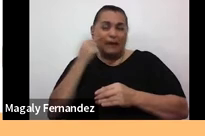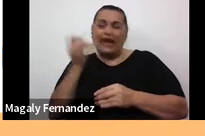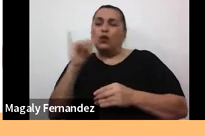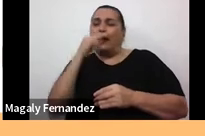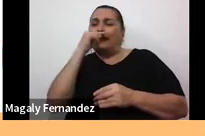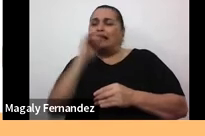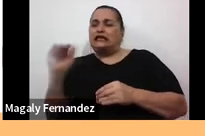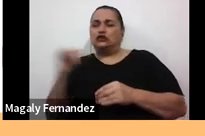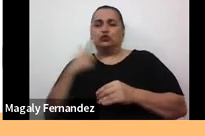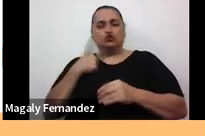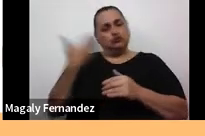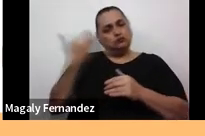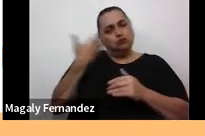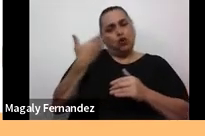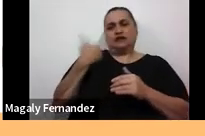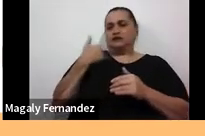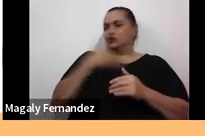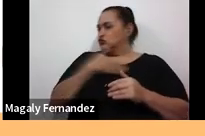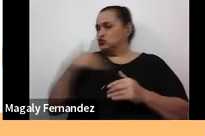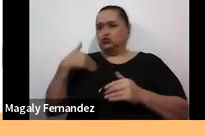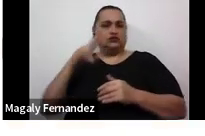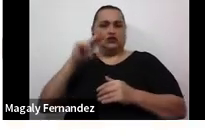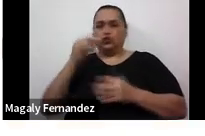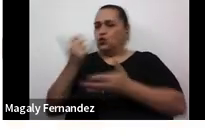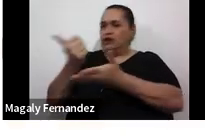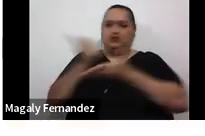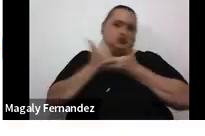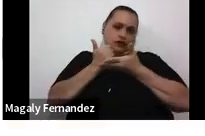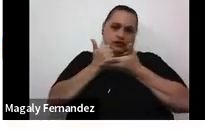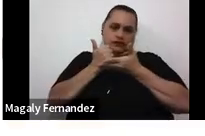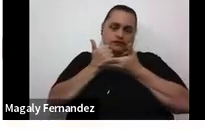molesta tanto realmente y que no nos ayuda verdad